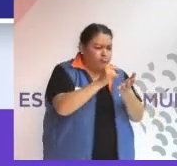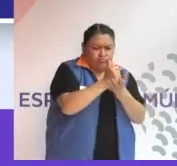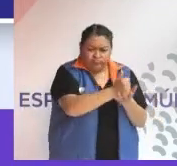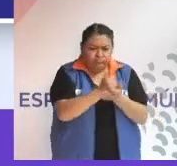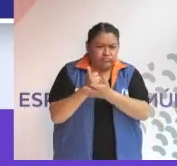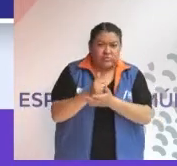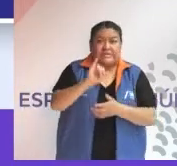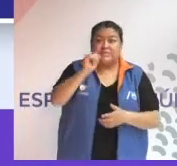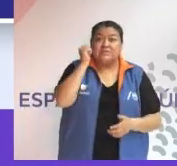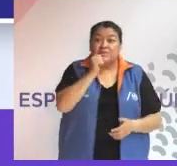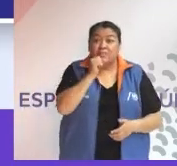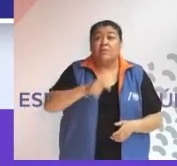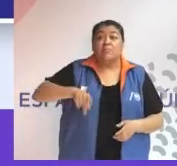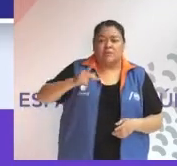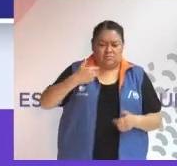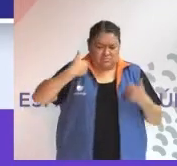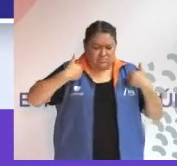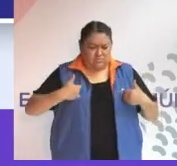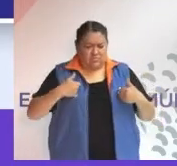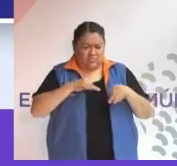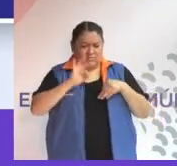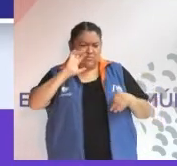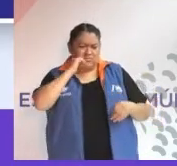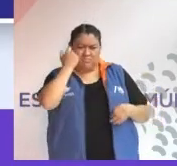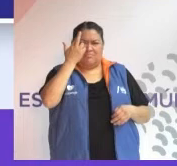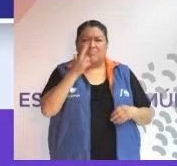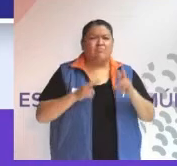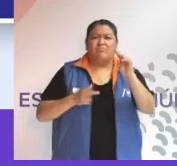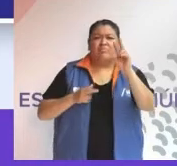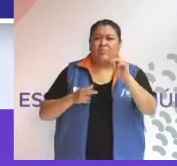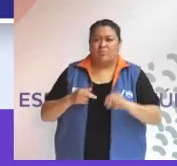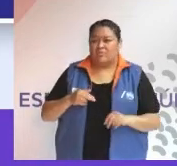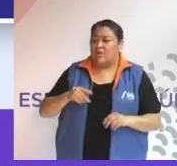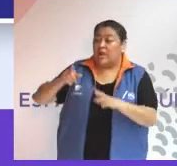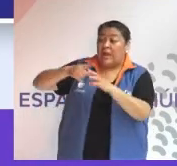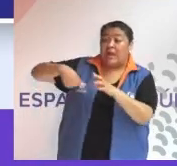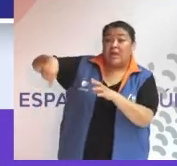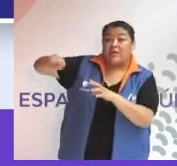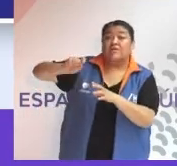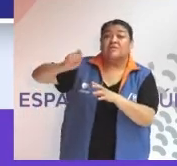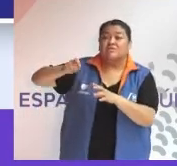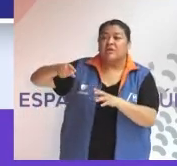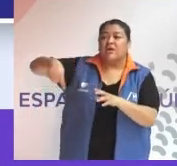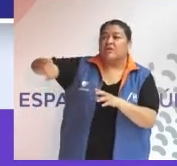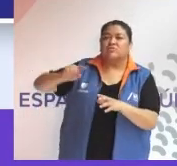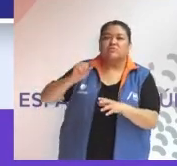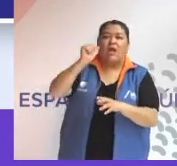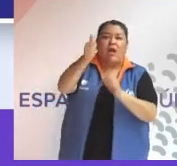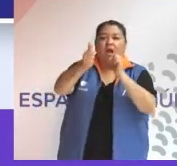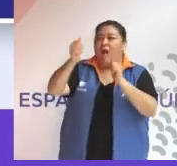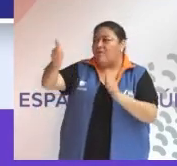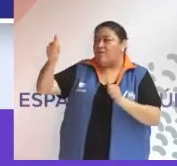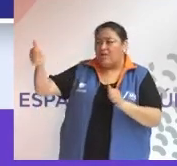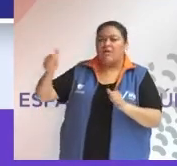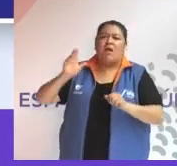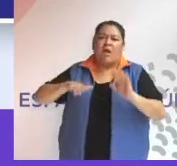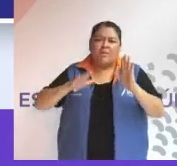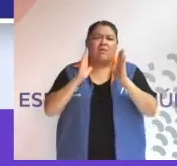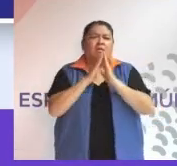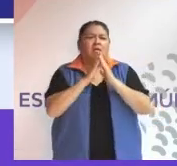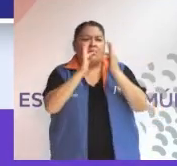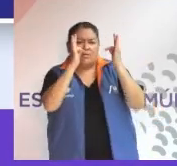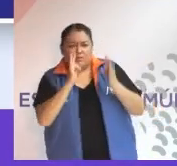Y la otra parte de que estamos encontrando también es, no lo hacemos de manera organizada. Muchas veces lo hacemos con el vecino, con unos o